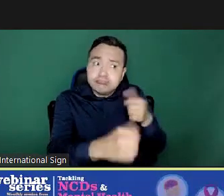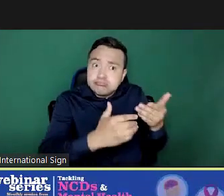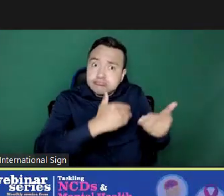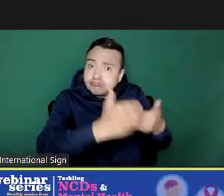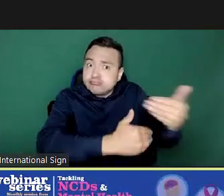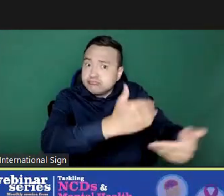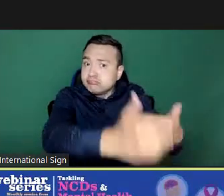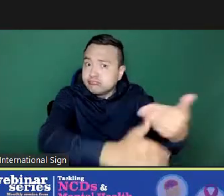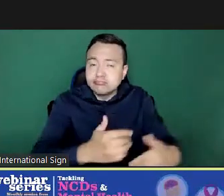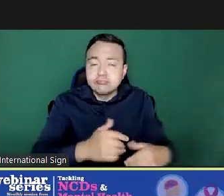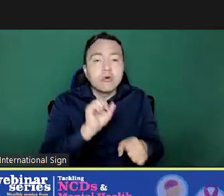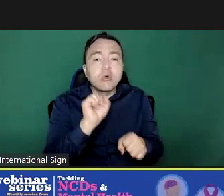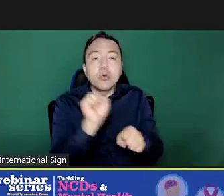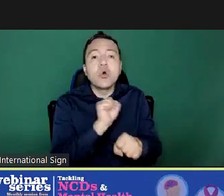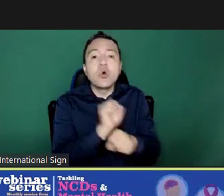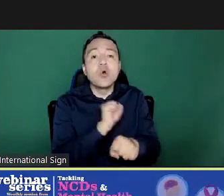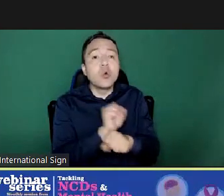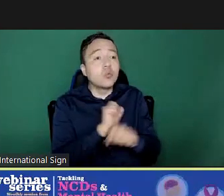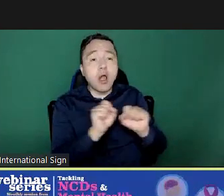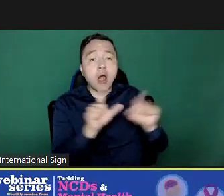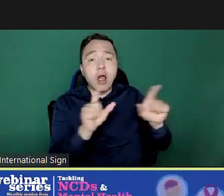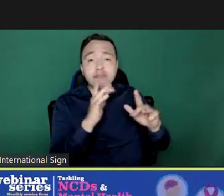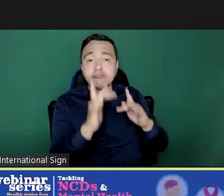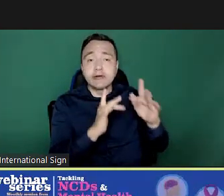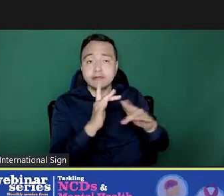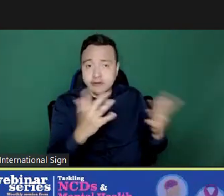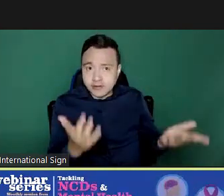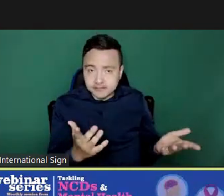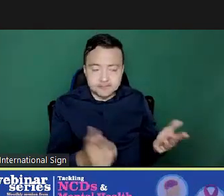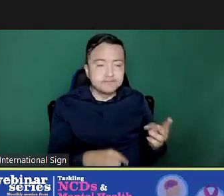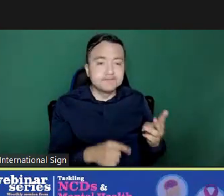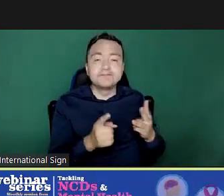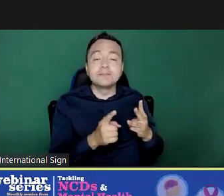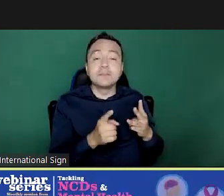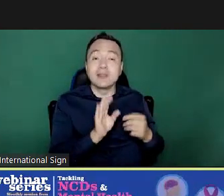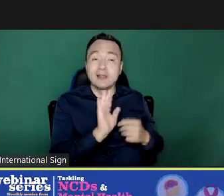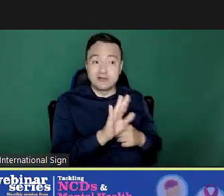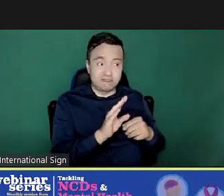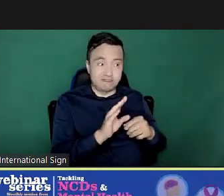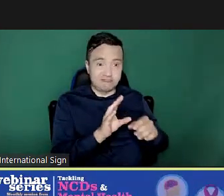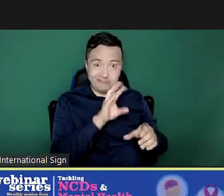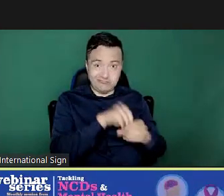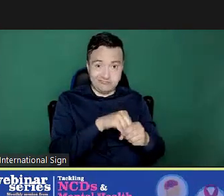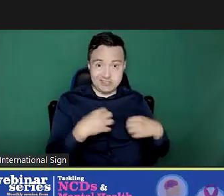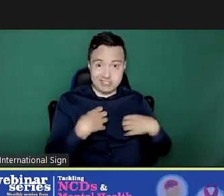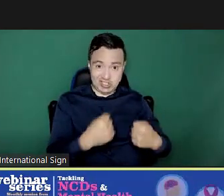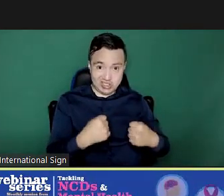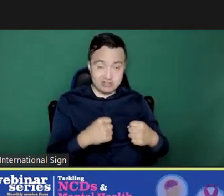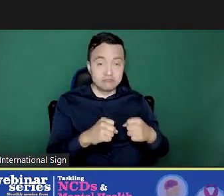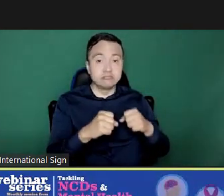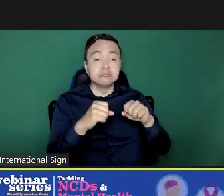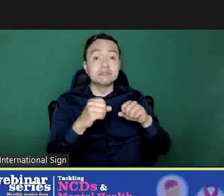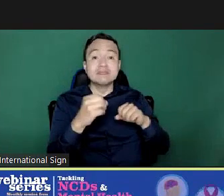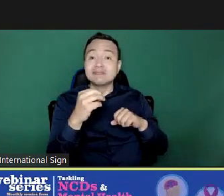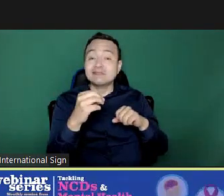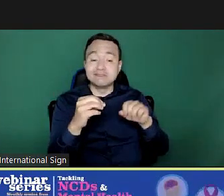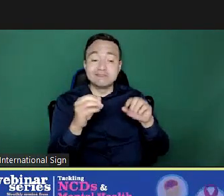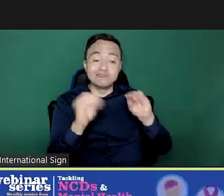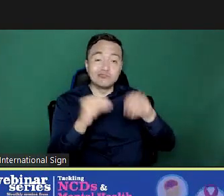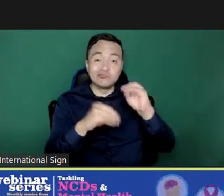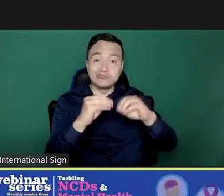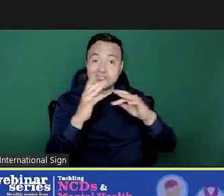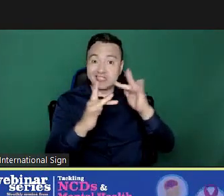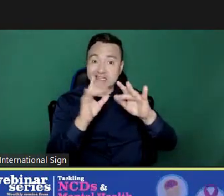trabajando en un entorno virtual. El uso de la salud digital, los registros médicos electrónicos, todos deben ser parte de las cosas